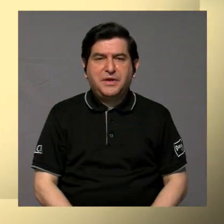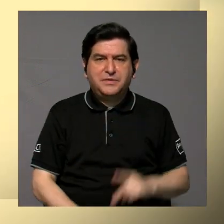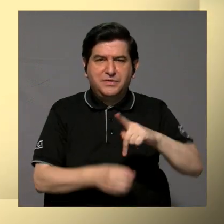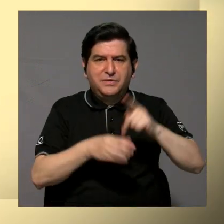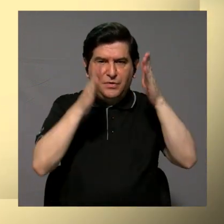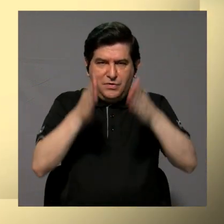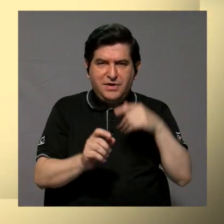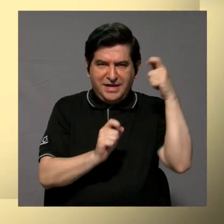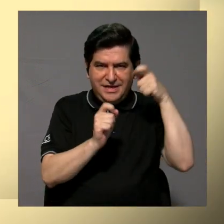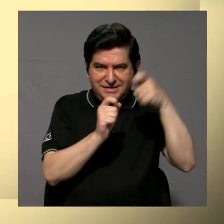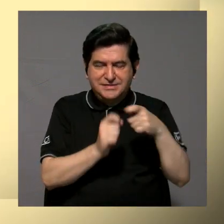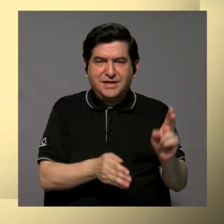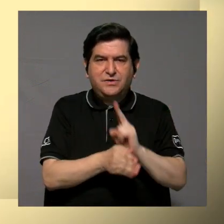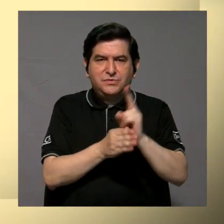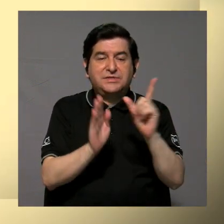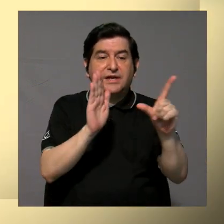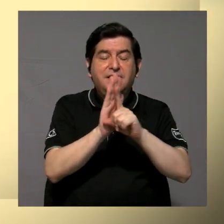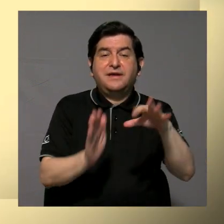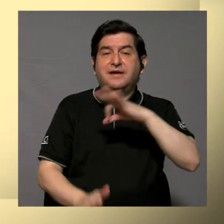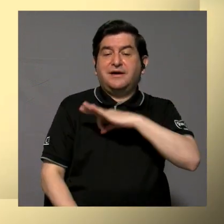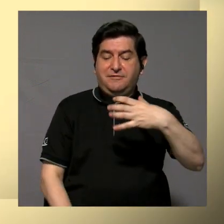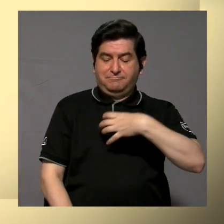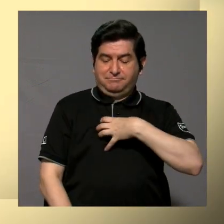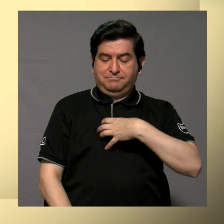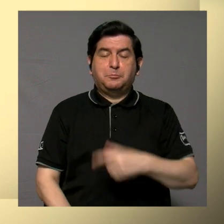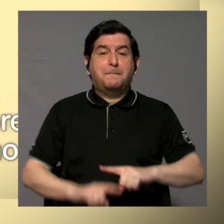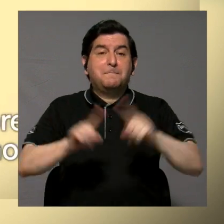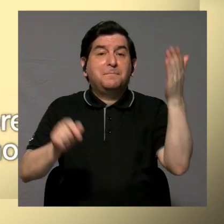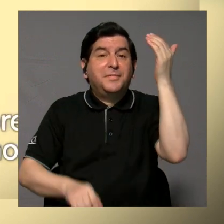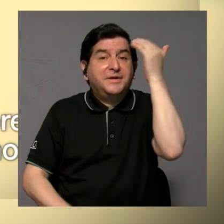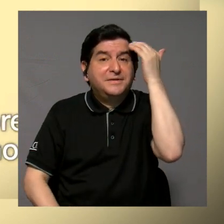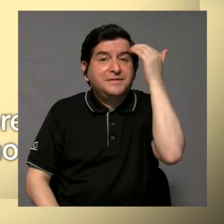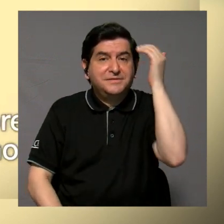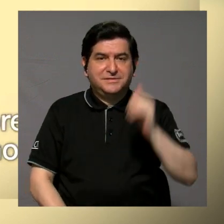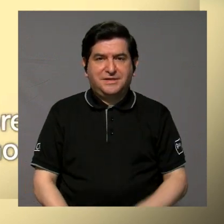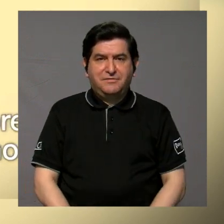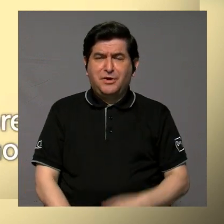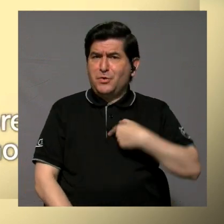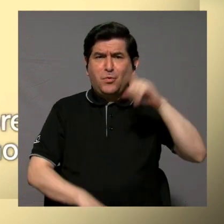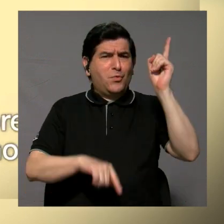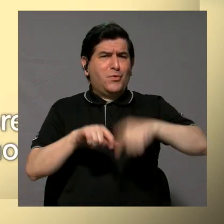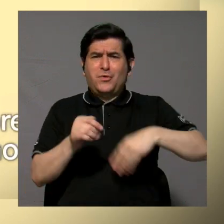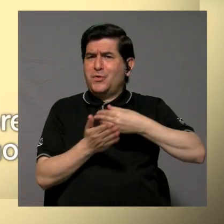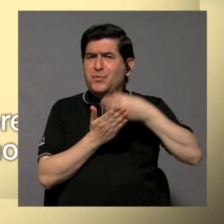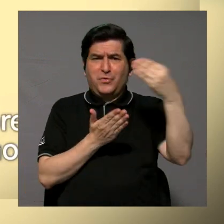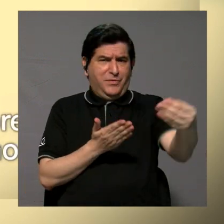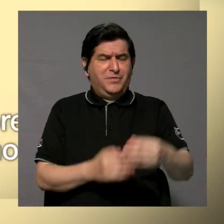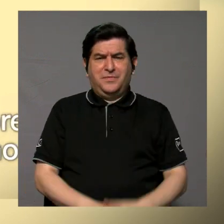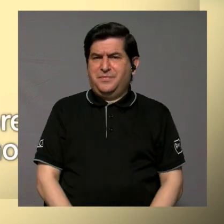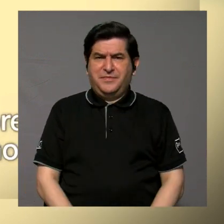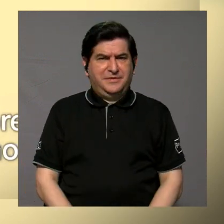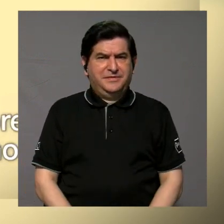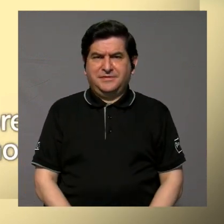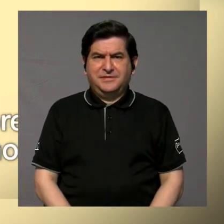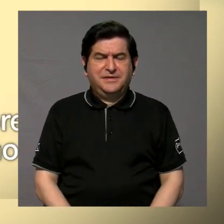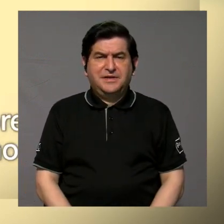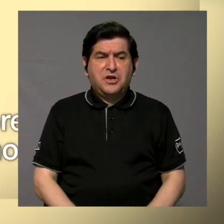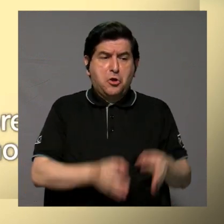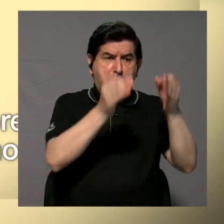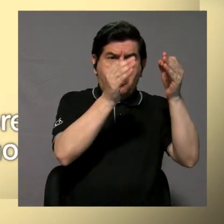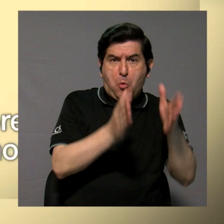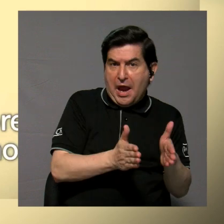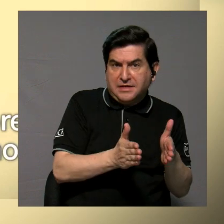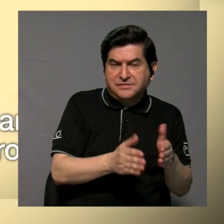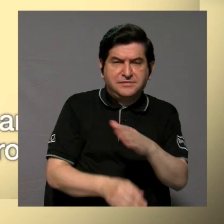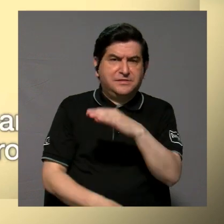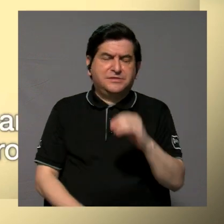en específico utilizaban la ley para beneficio propio. Pero sabemos que uno no puede comprar a los jueces,